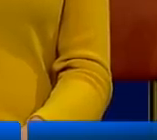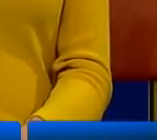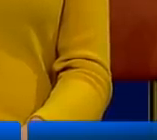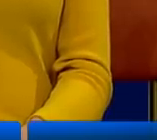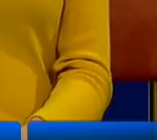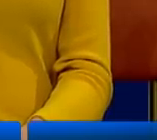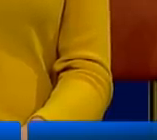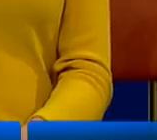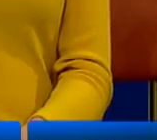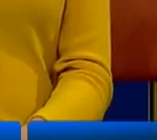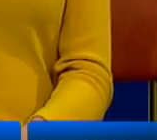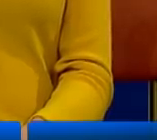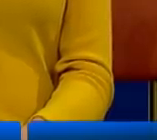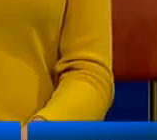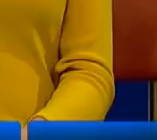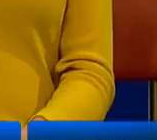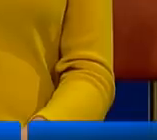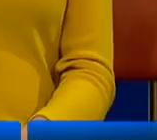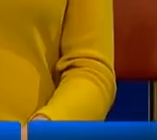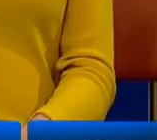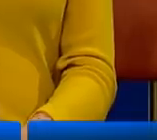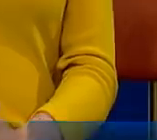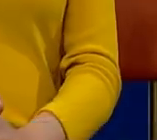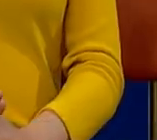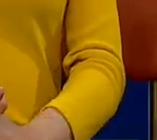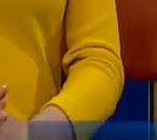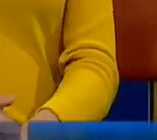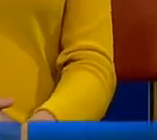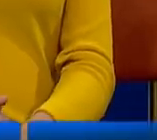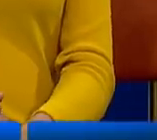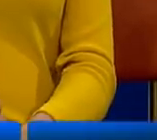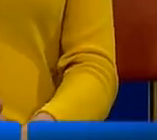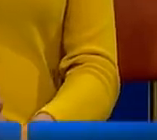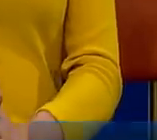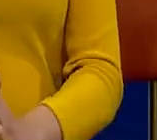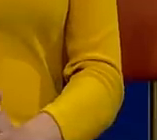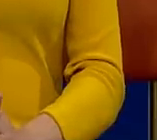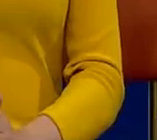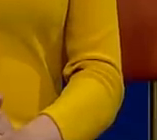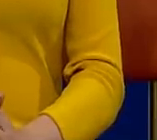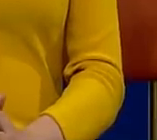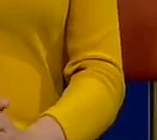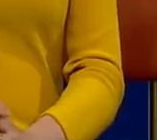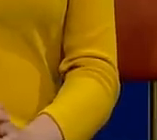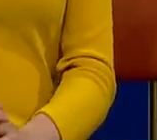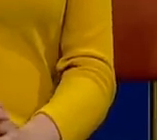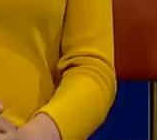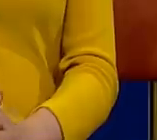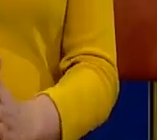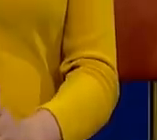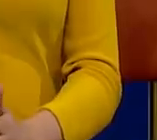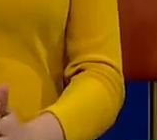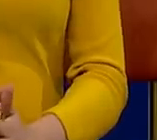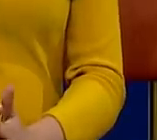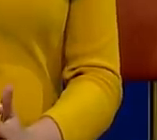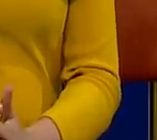adelante estaremos rindiéndoles un homenaje por su día. Así es, y es importante recalcar que esta semana es clave en el país, pues